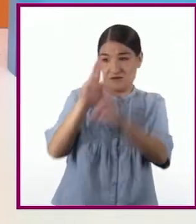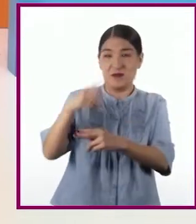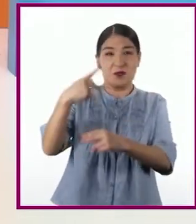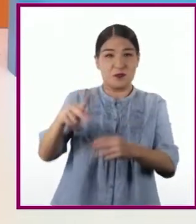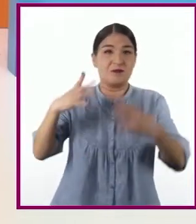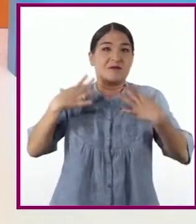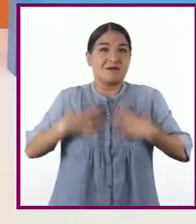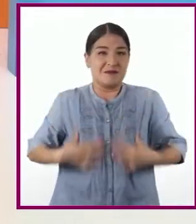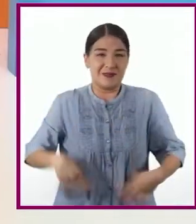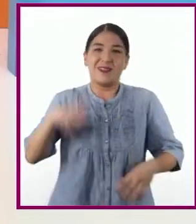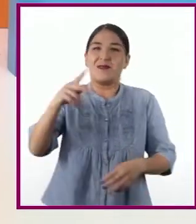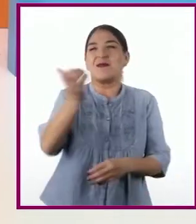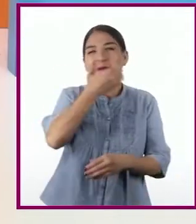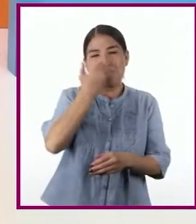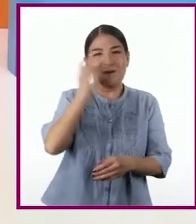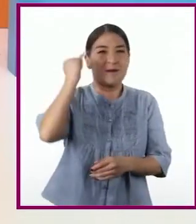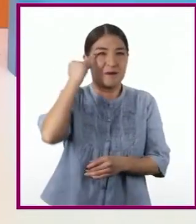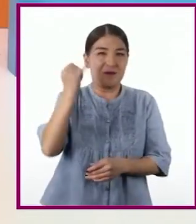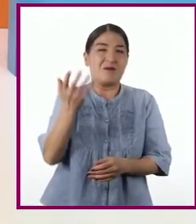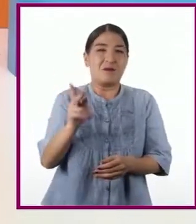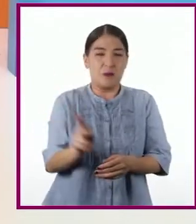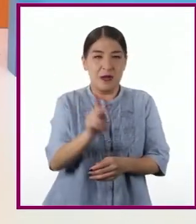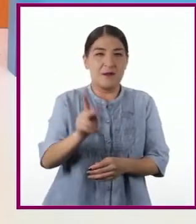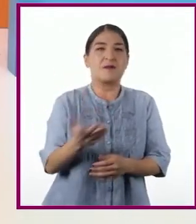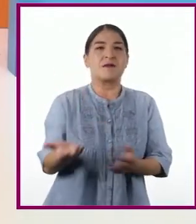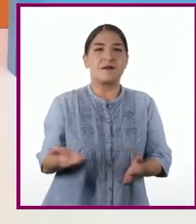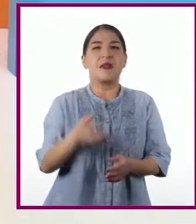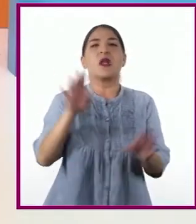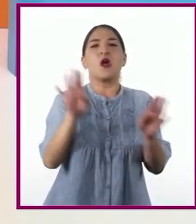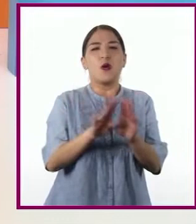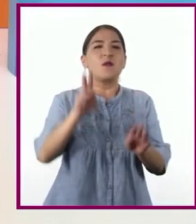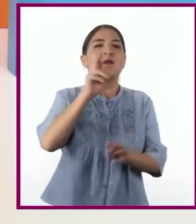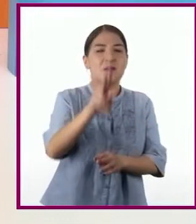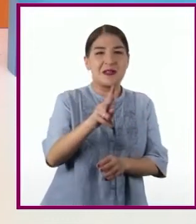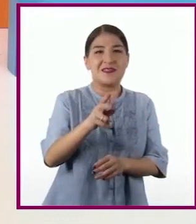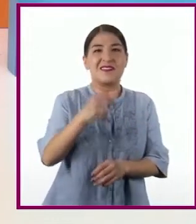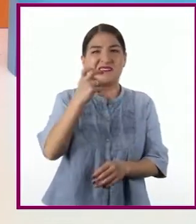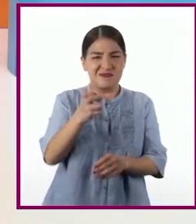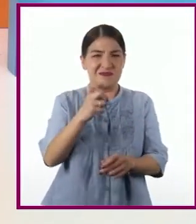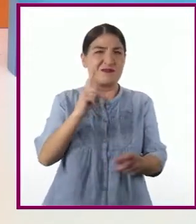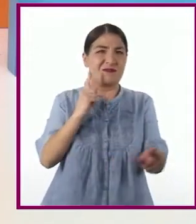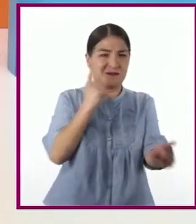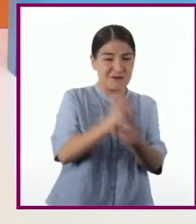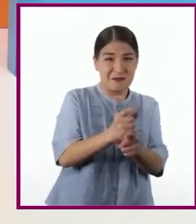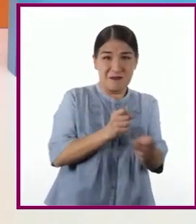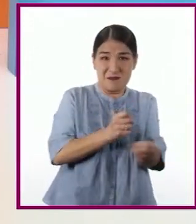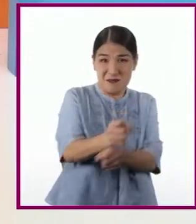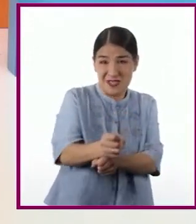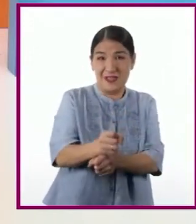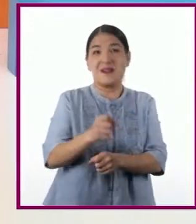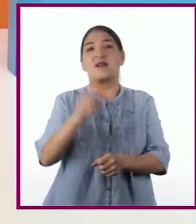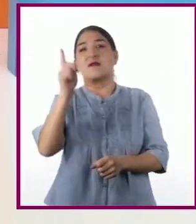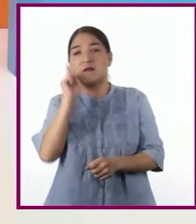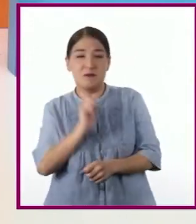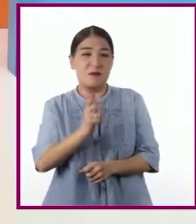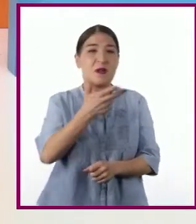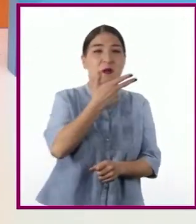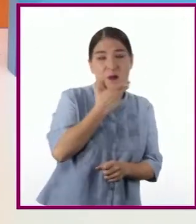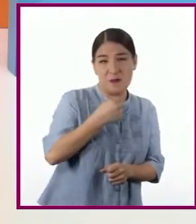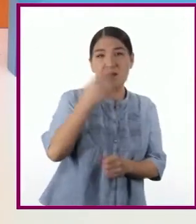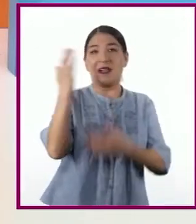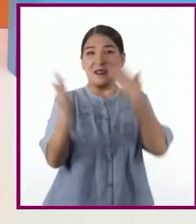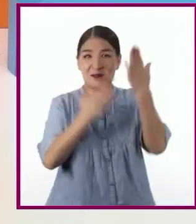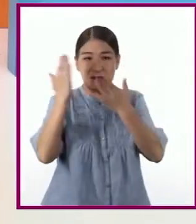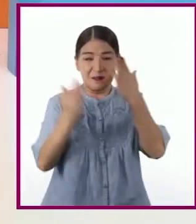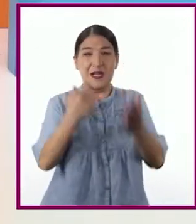forma parte de su identidad. ¿Deben darse situaciones de agresión entre las y los